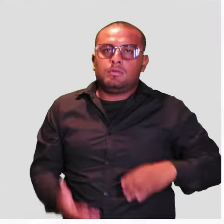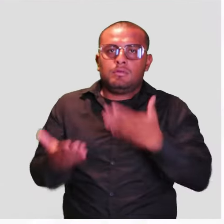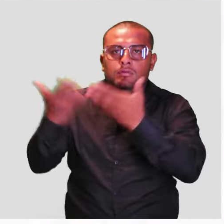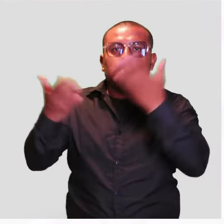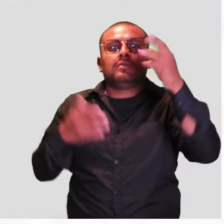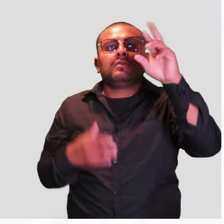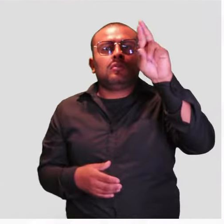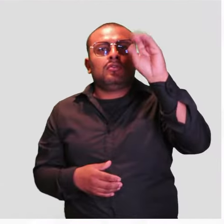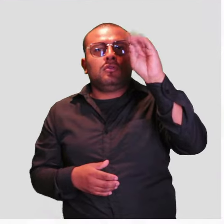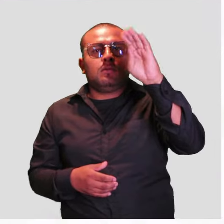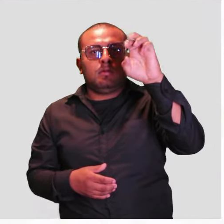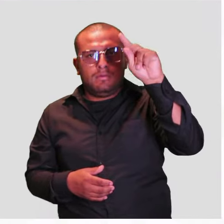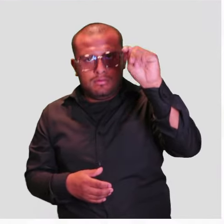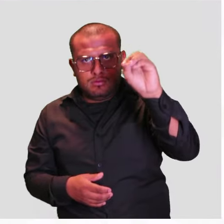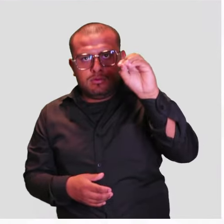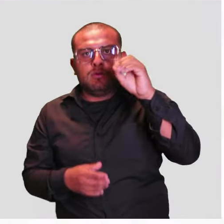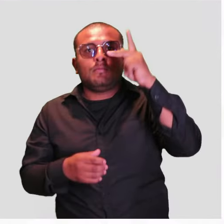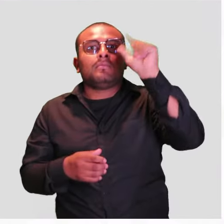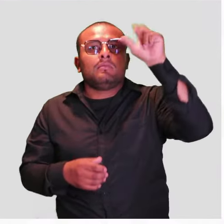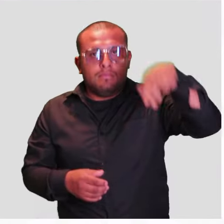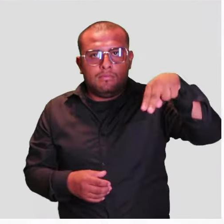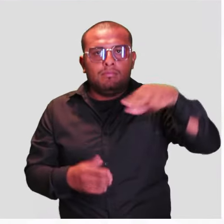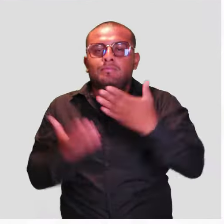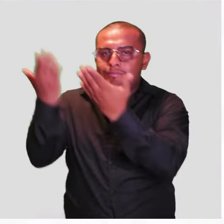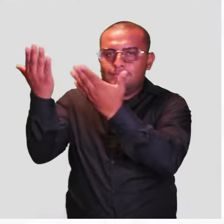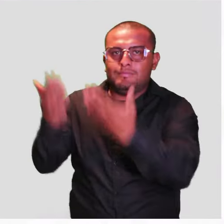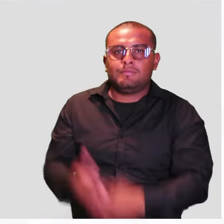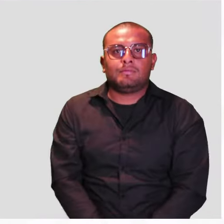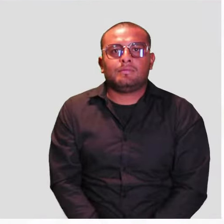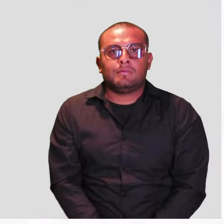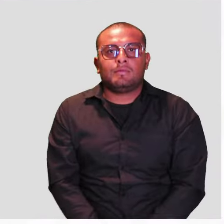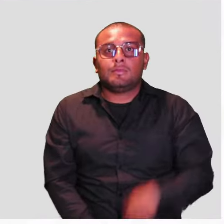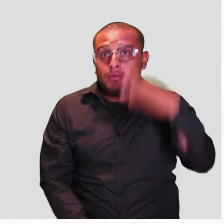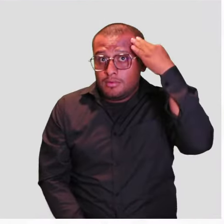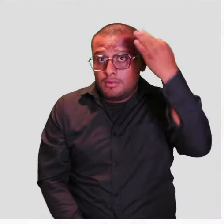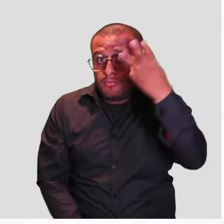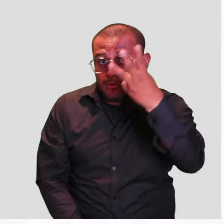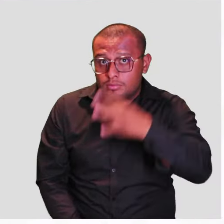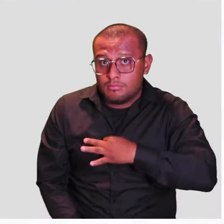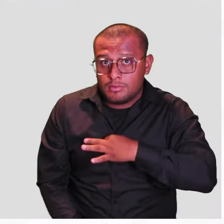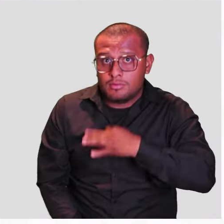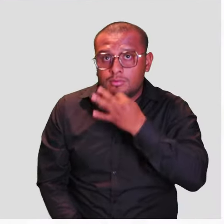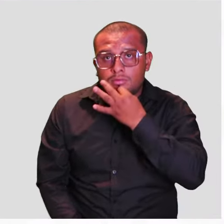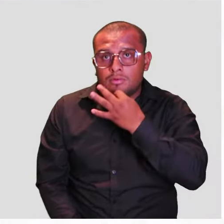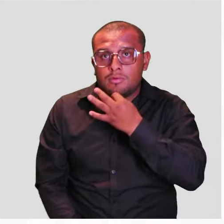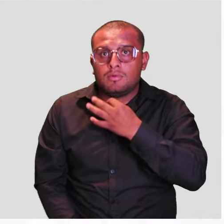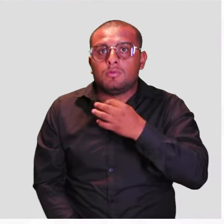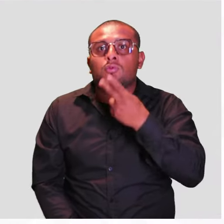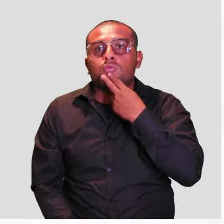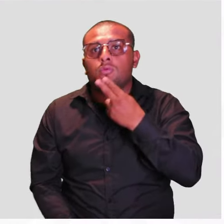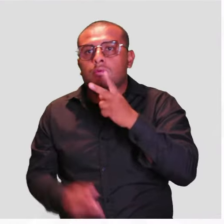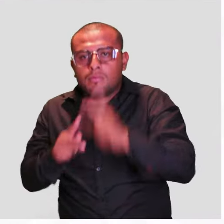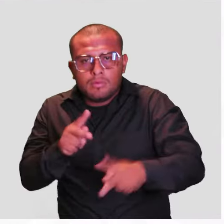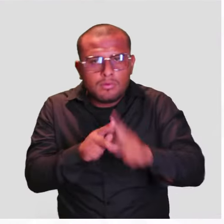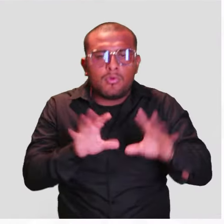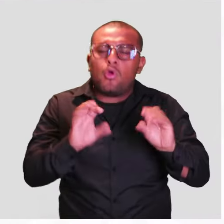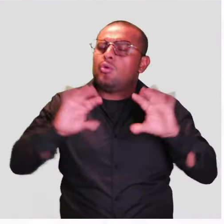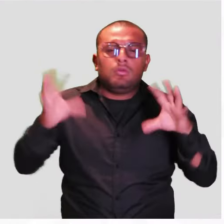por el Partido Acción Nacional. Candidato, tiene usted su bolsa de tiempo de 3 minutos que puede emplear en una o varias intervenciones. Adelante.